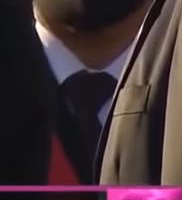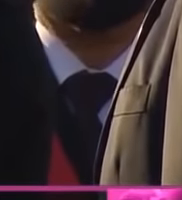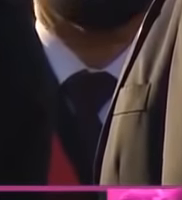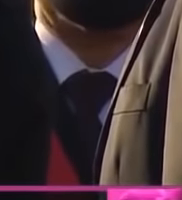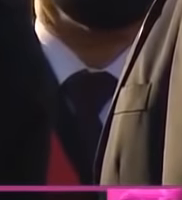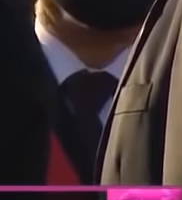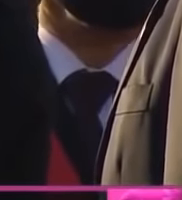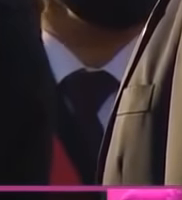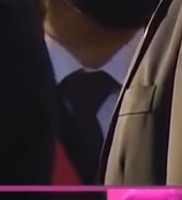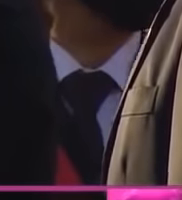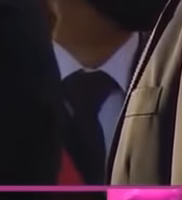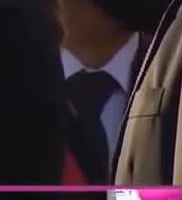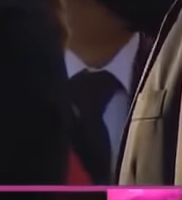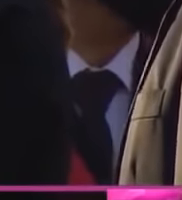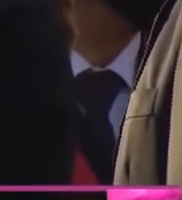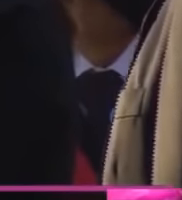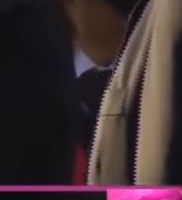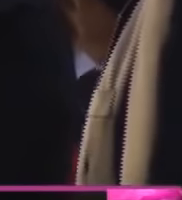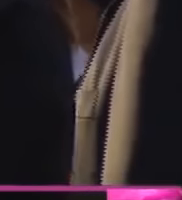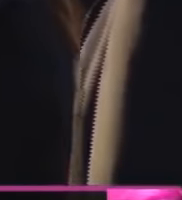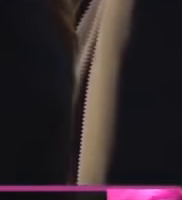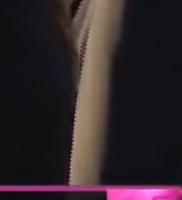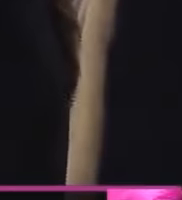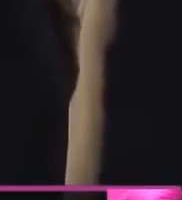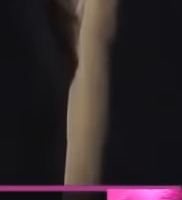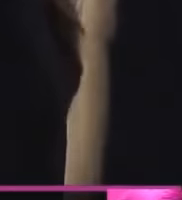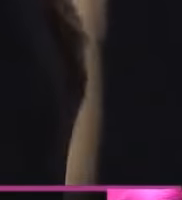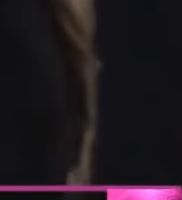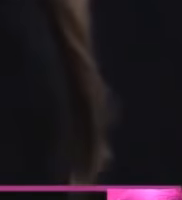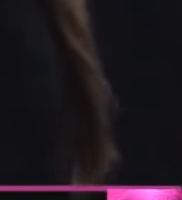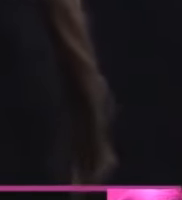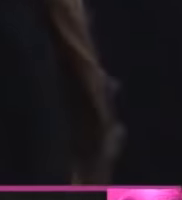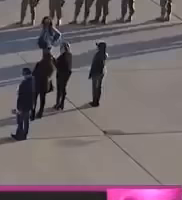la declaratoria de huésped ilustre de esta ciudad.